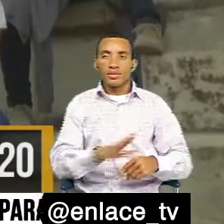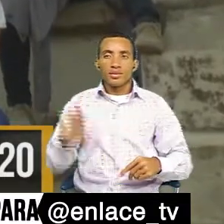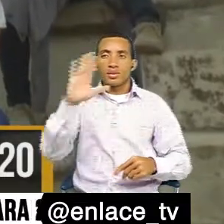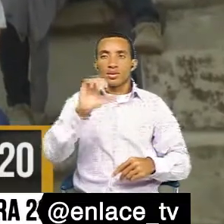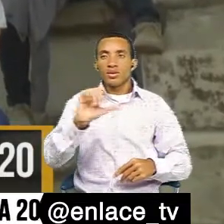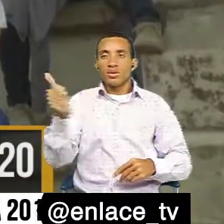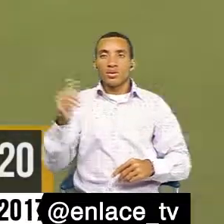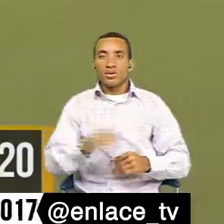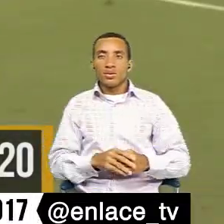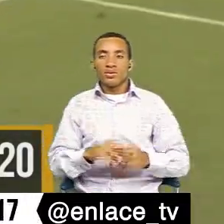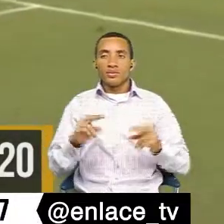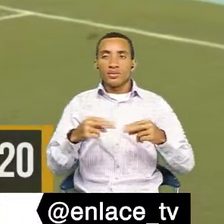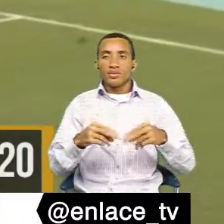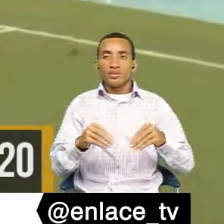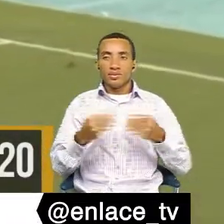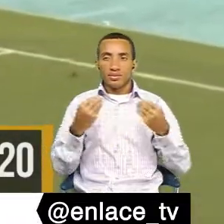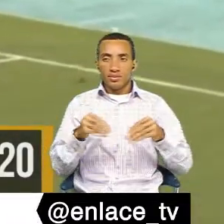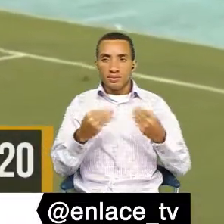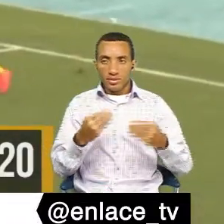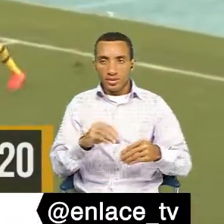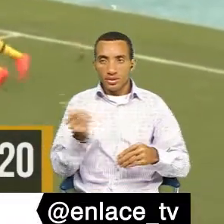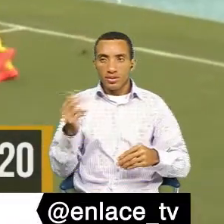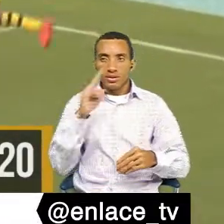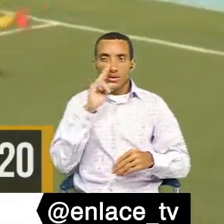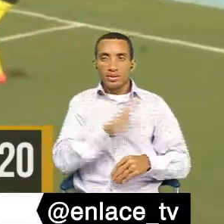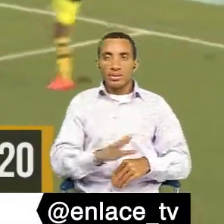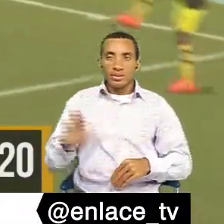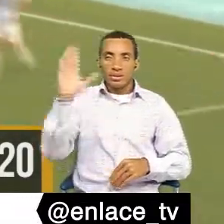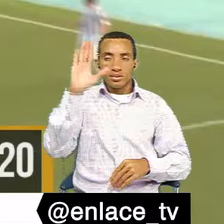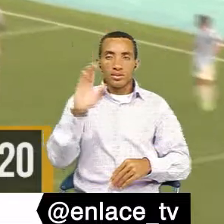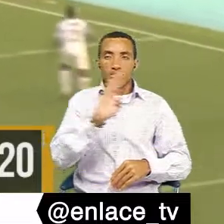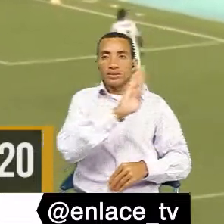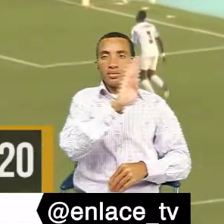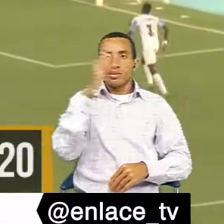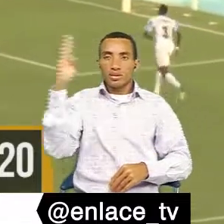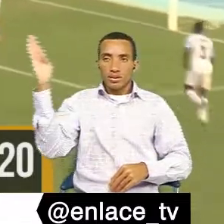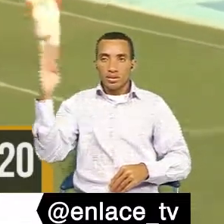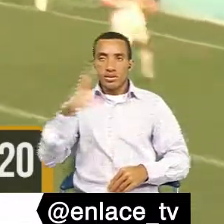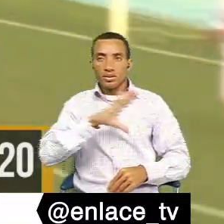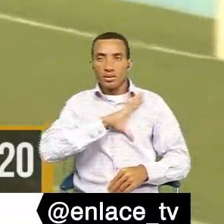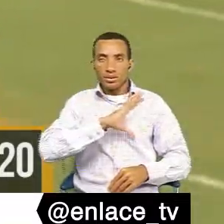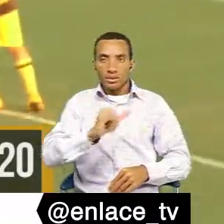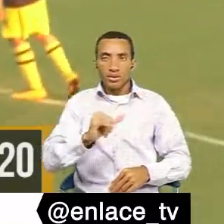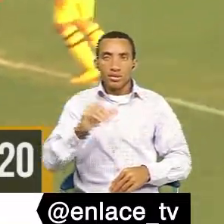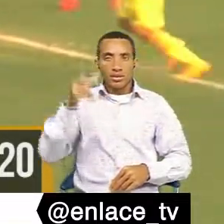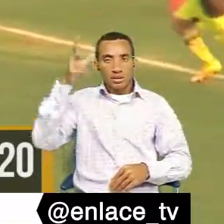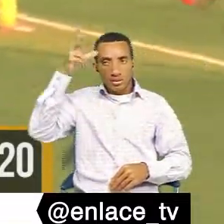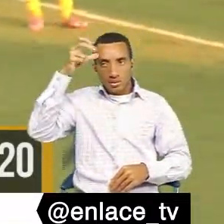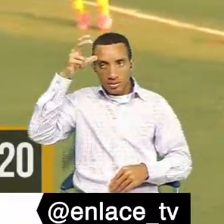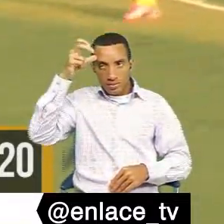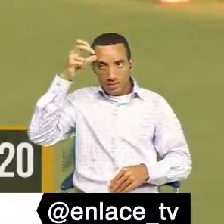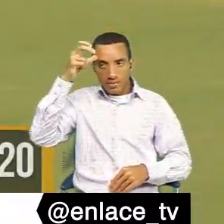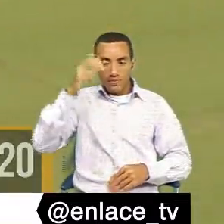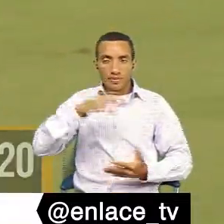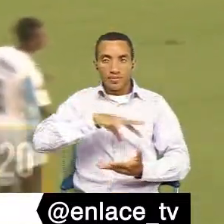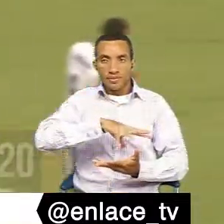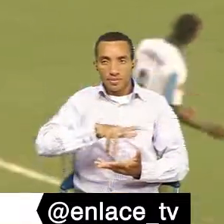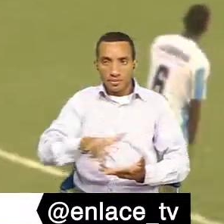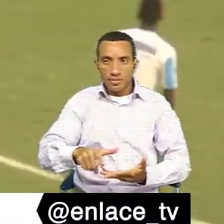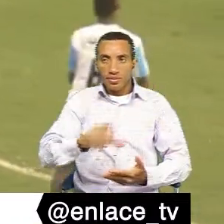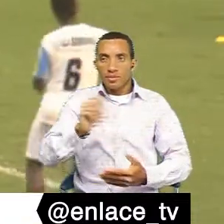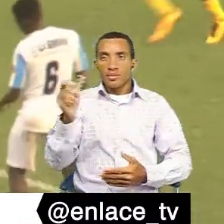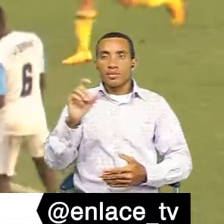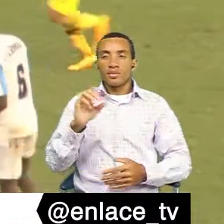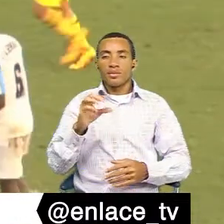como Envigado, Sabana Larga, Nacional, Barranquilla Fútbol Club, Cali, América, Real Santander, Deportivo Galapa y